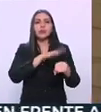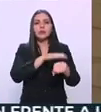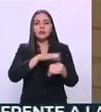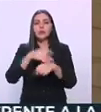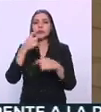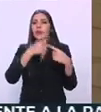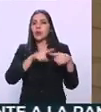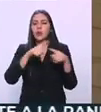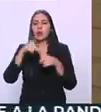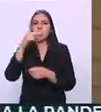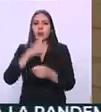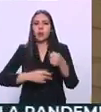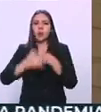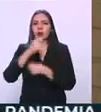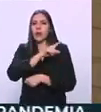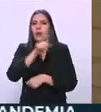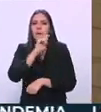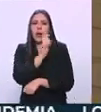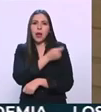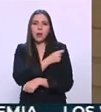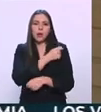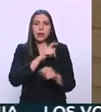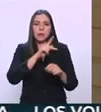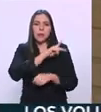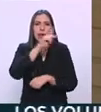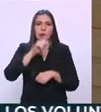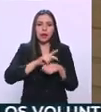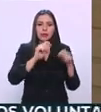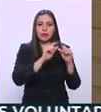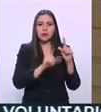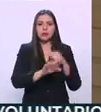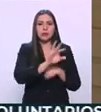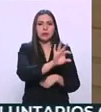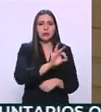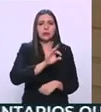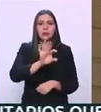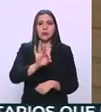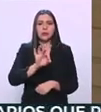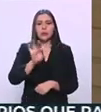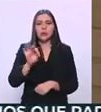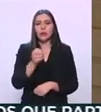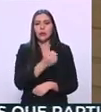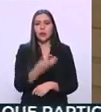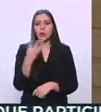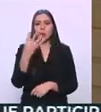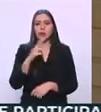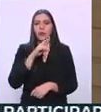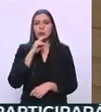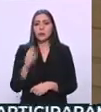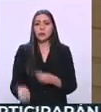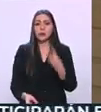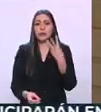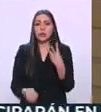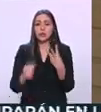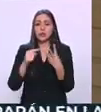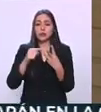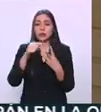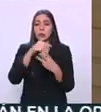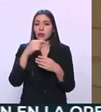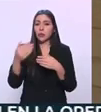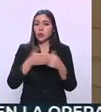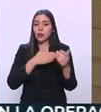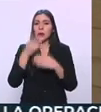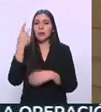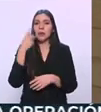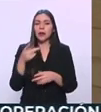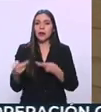vacunales nacionales, seleccionamos los 4 mejores, 3 muy novedosos, pero que están en fases de